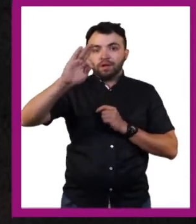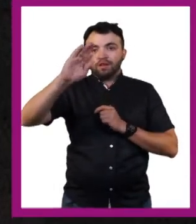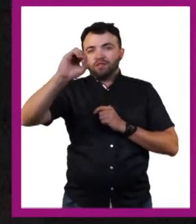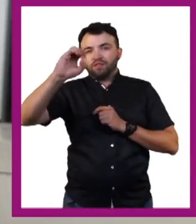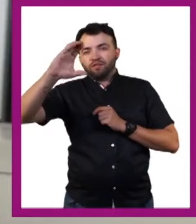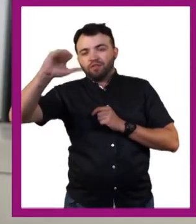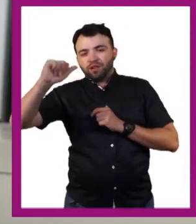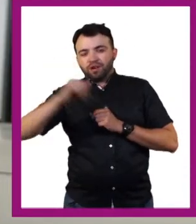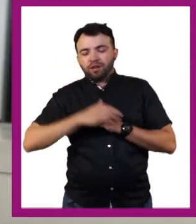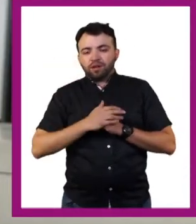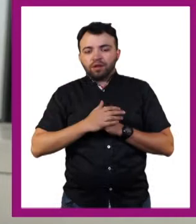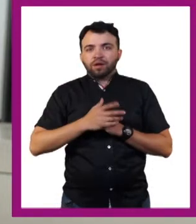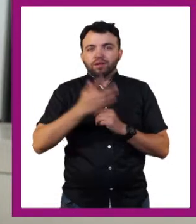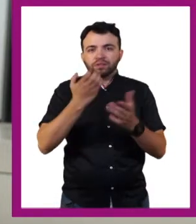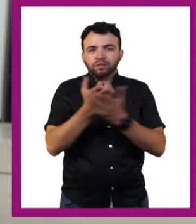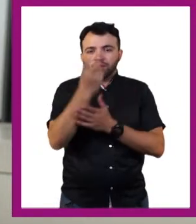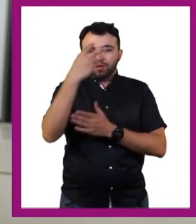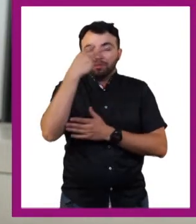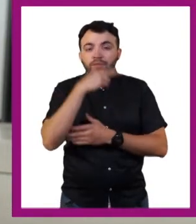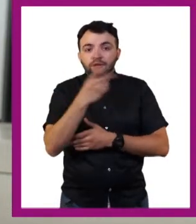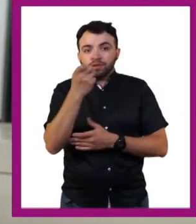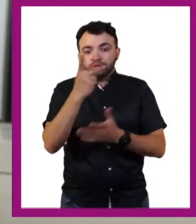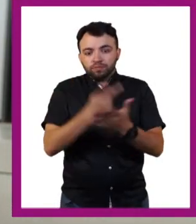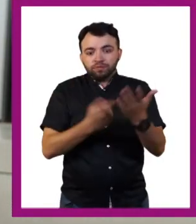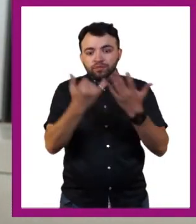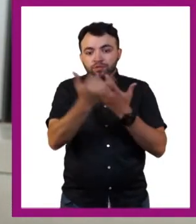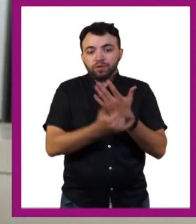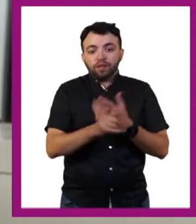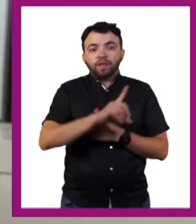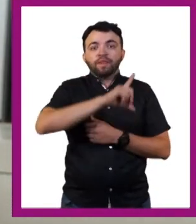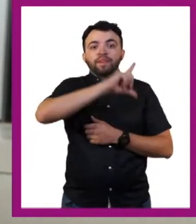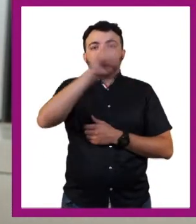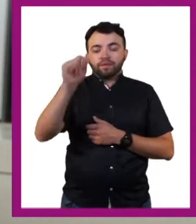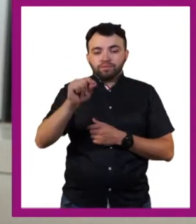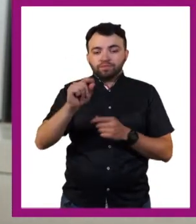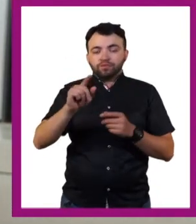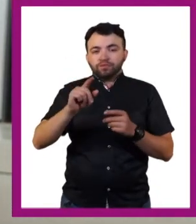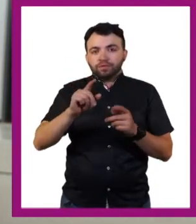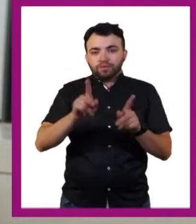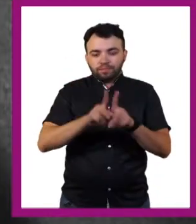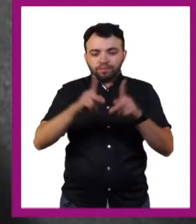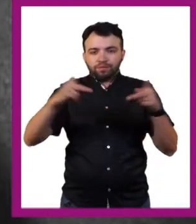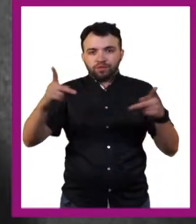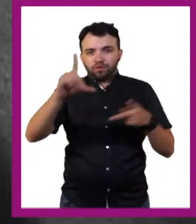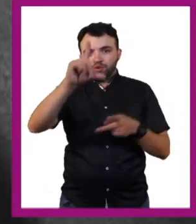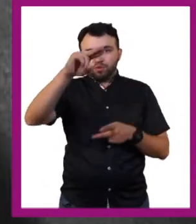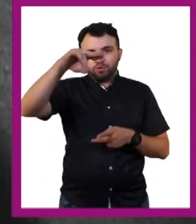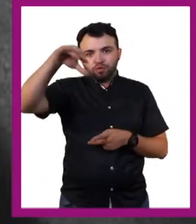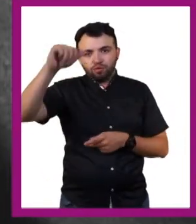y concluí ese proyecto. Y después la revista Luna Córnea me las publicó.